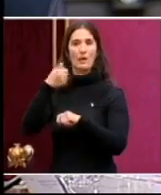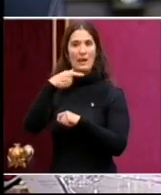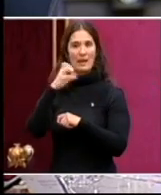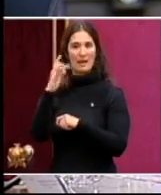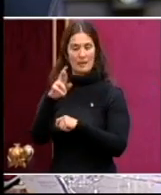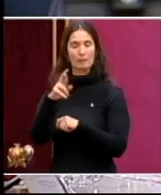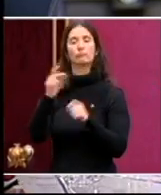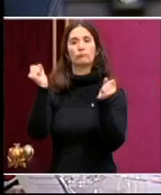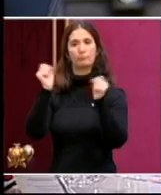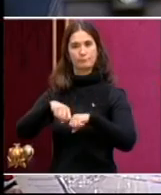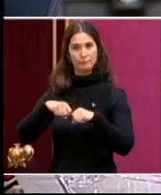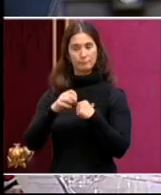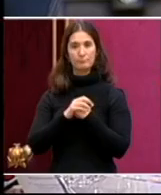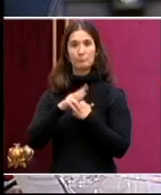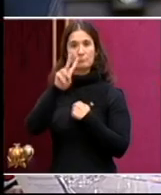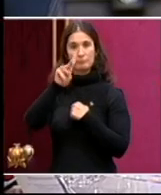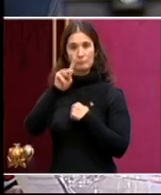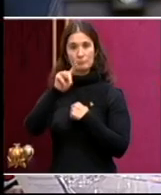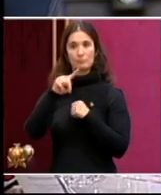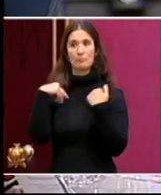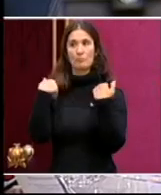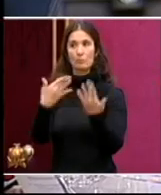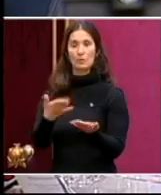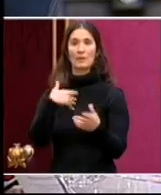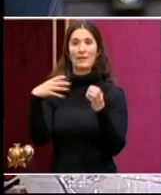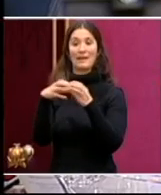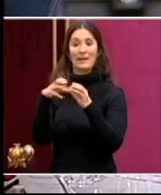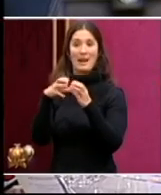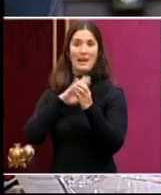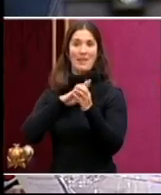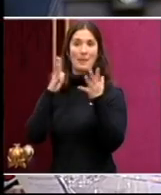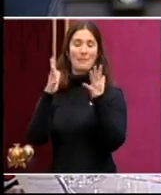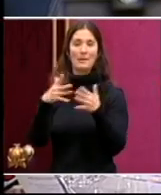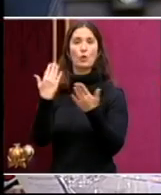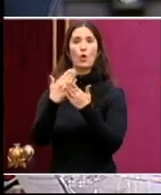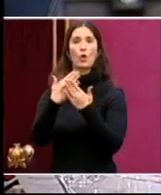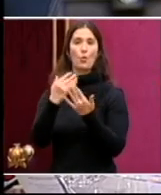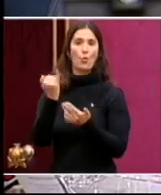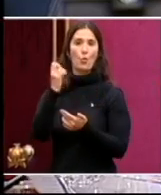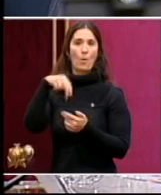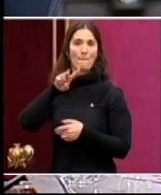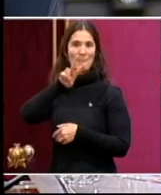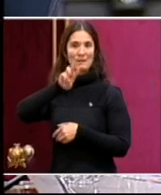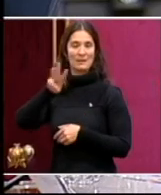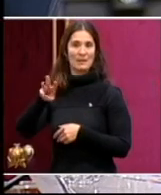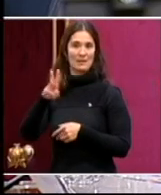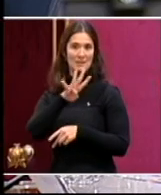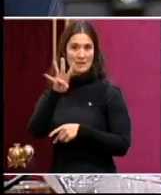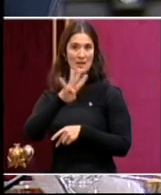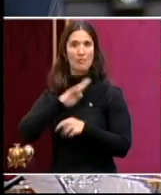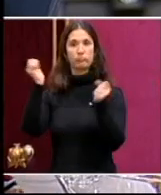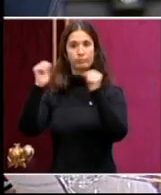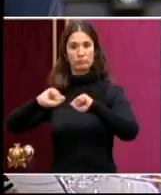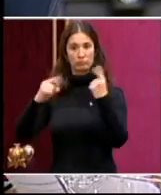Aprobación definitiva. 21. Concesión de la Granada de Plata al colegio Juan 23 de La Chana. Aprobación